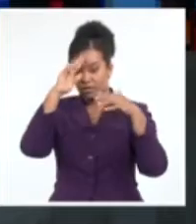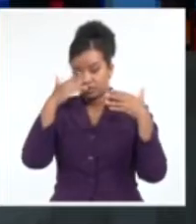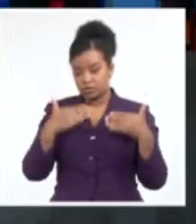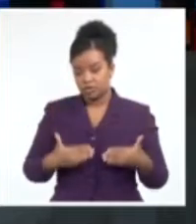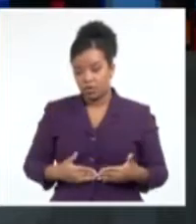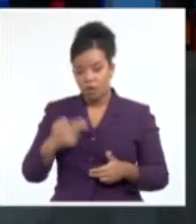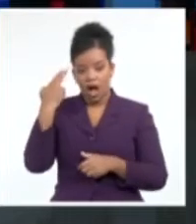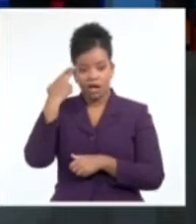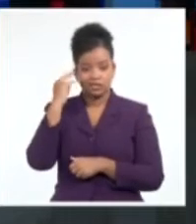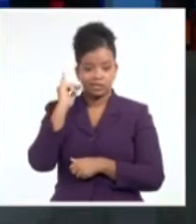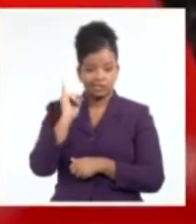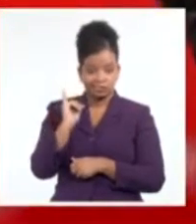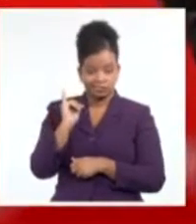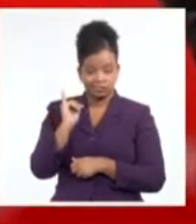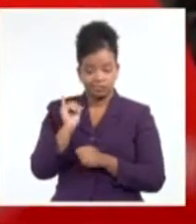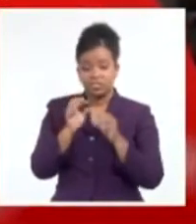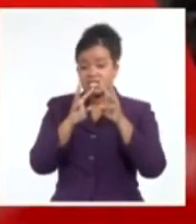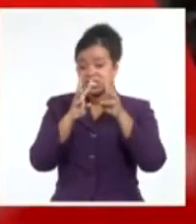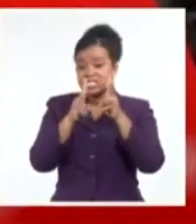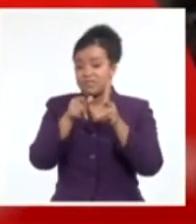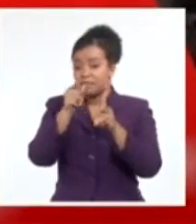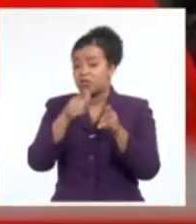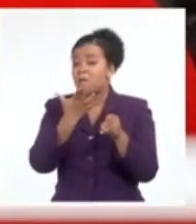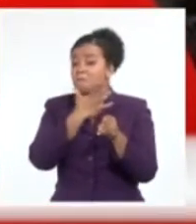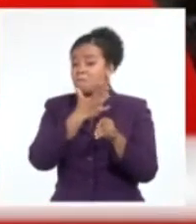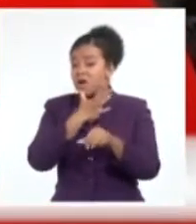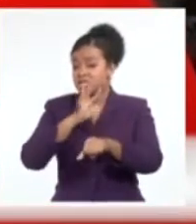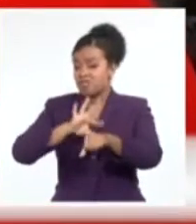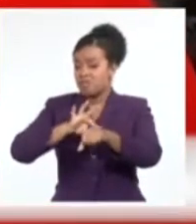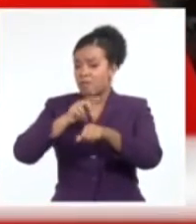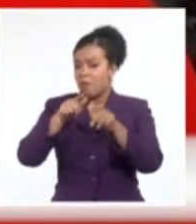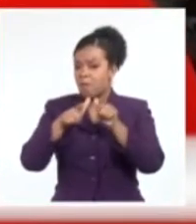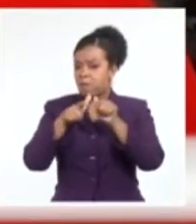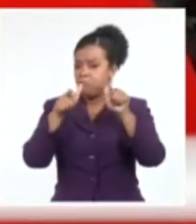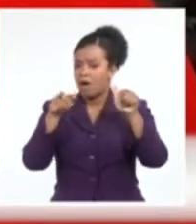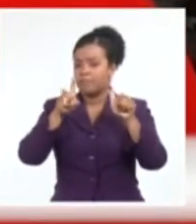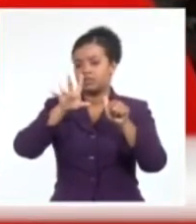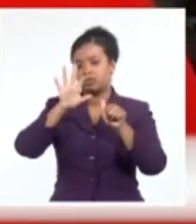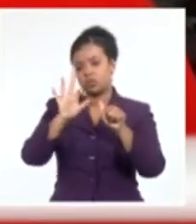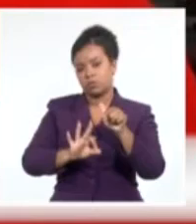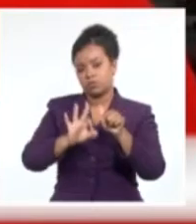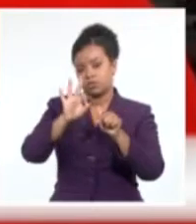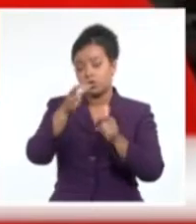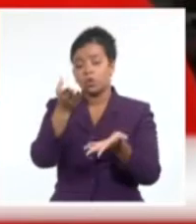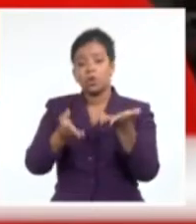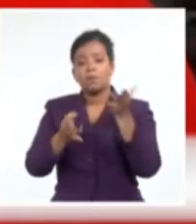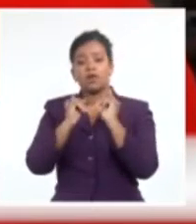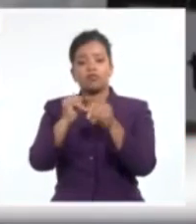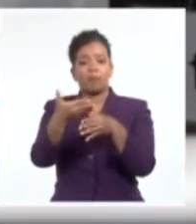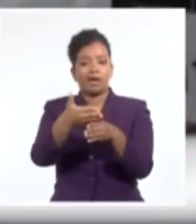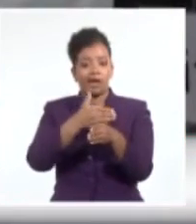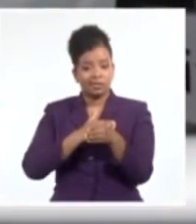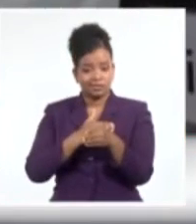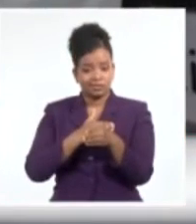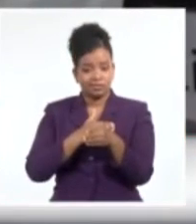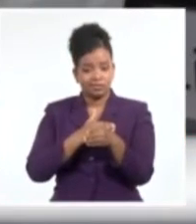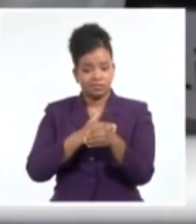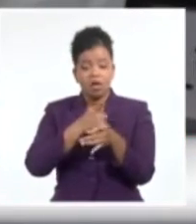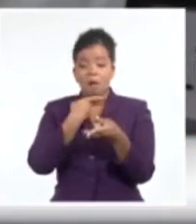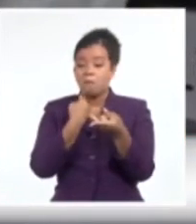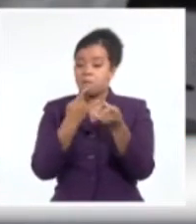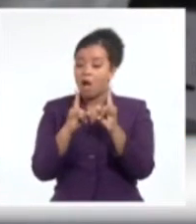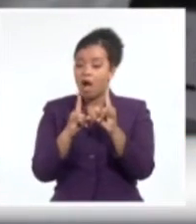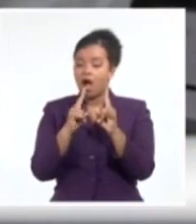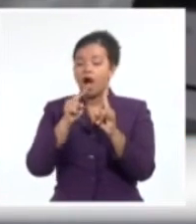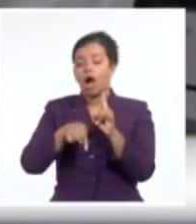país caribeño. Las cifras de sospechosos representan un aumento del 25% respecto al informe anterior, mientras que las muertes se